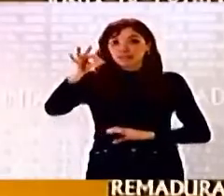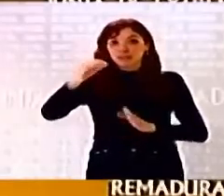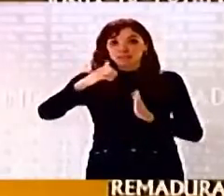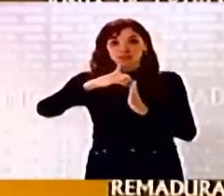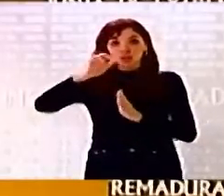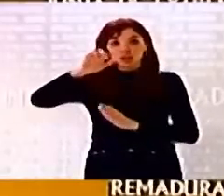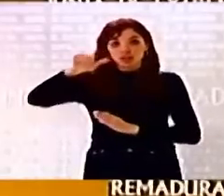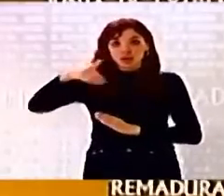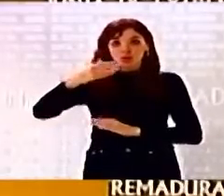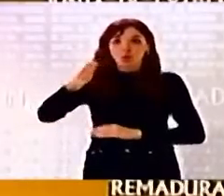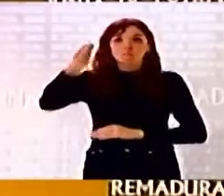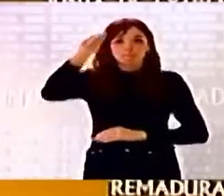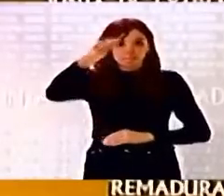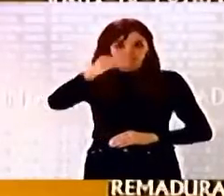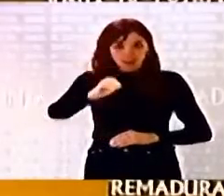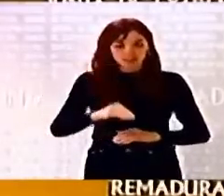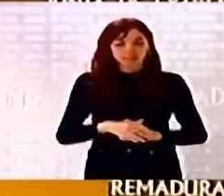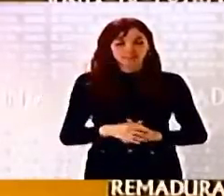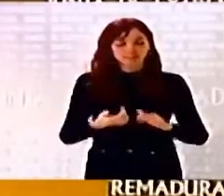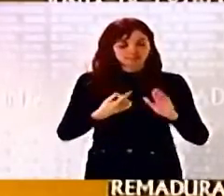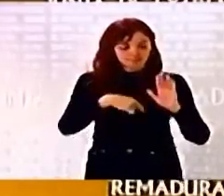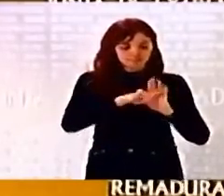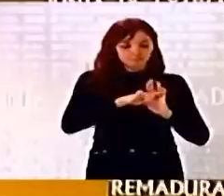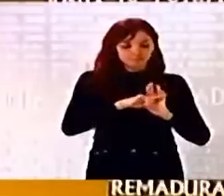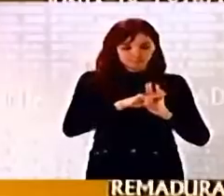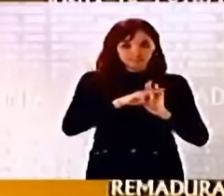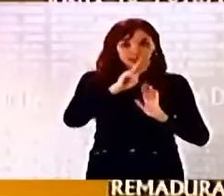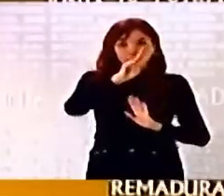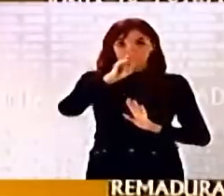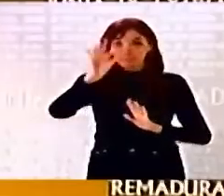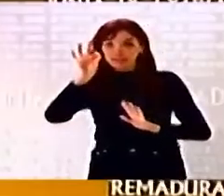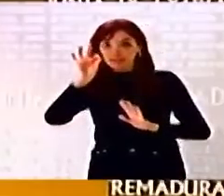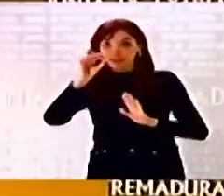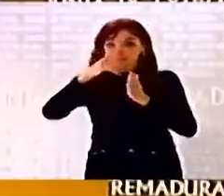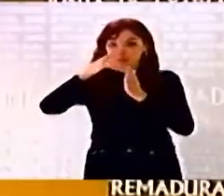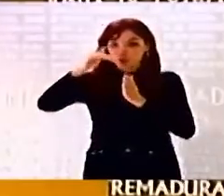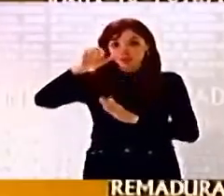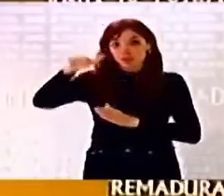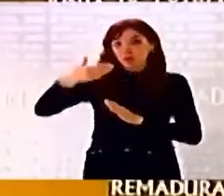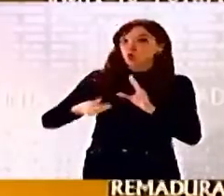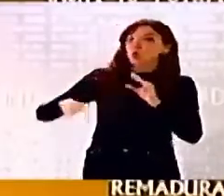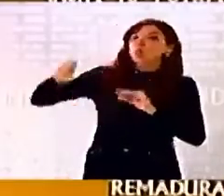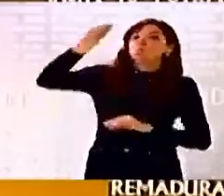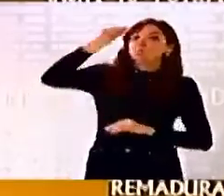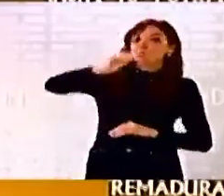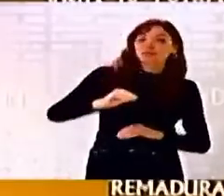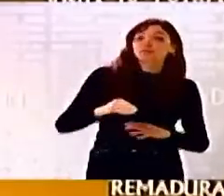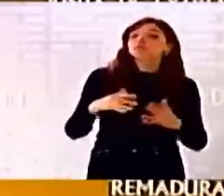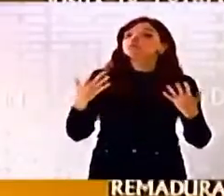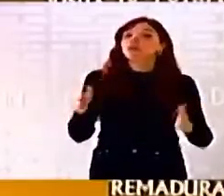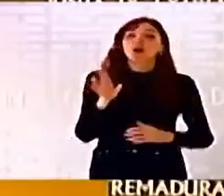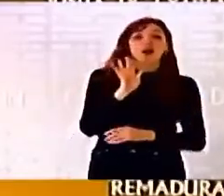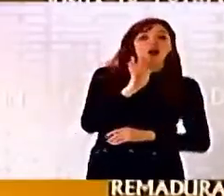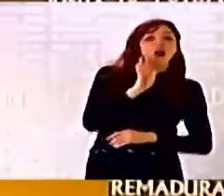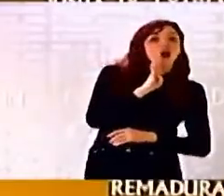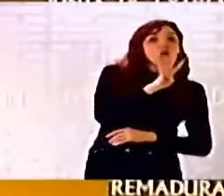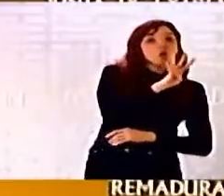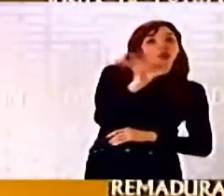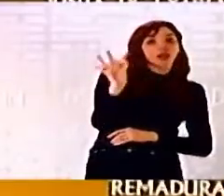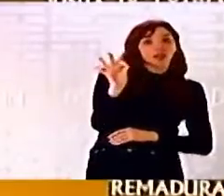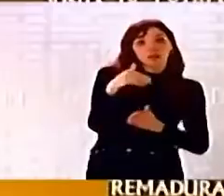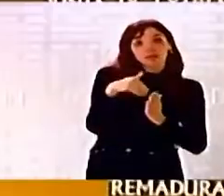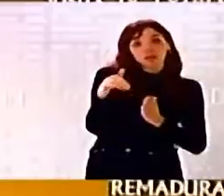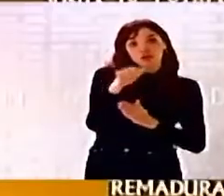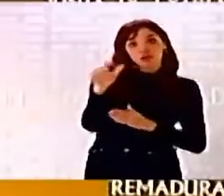euros adicionales. Incrementamos en 20 millones de euros. Por tanto, pasamos de los 40 millones